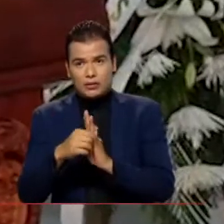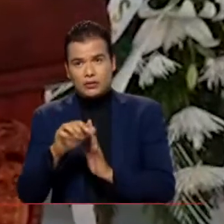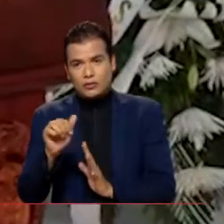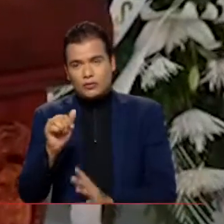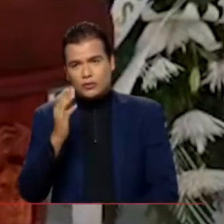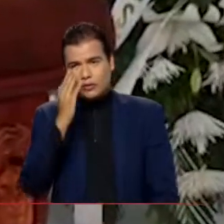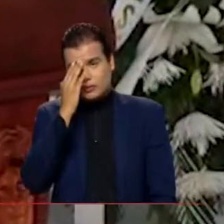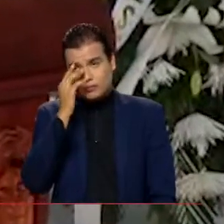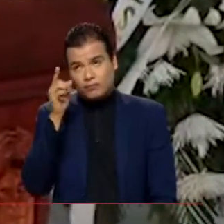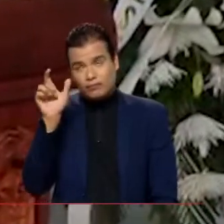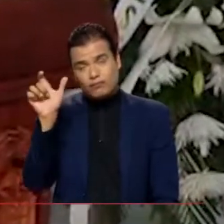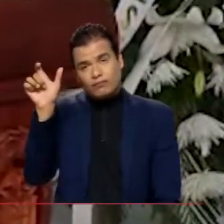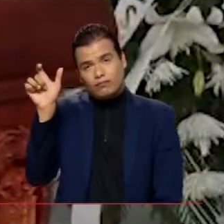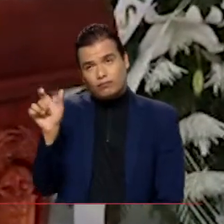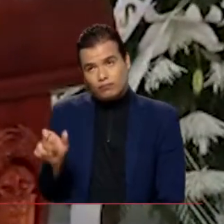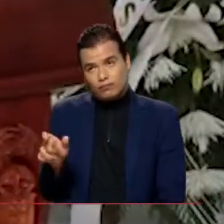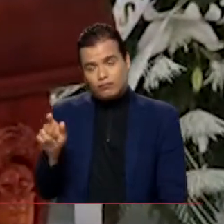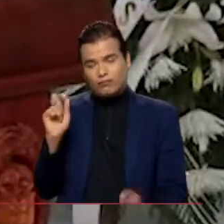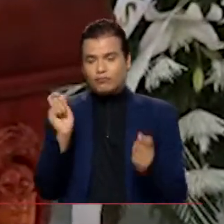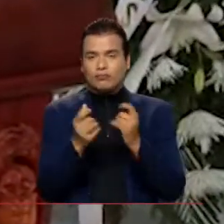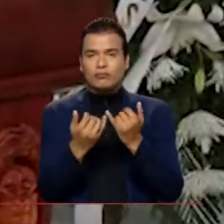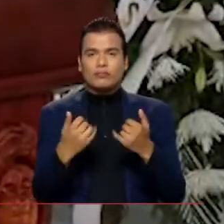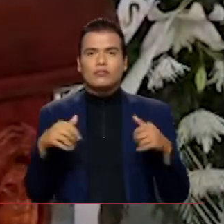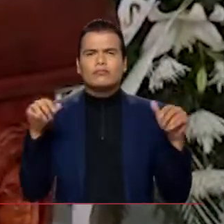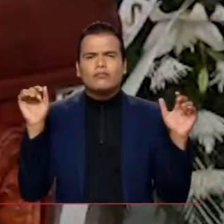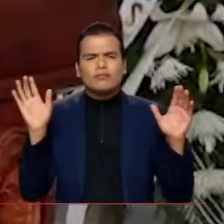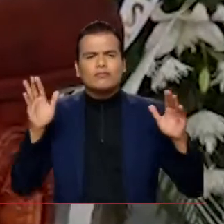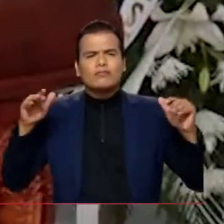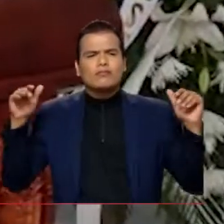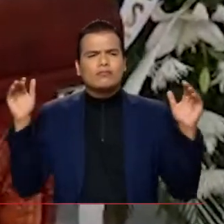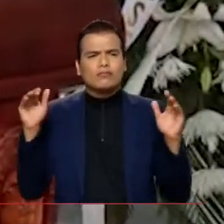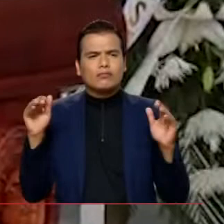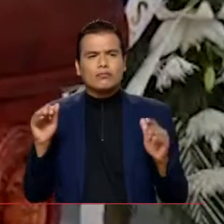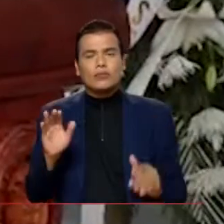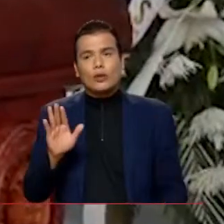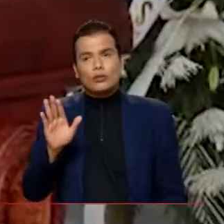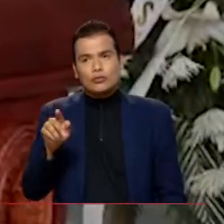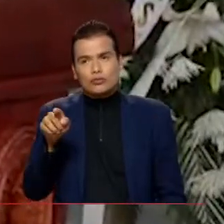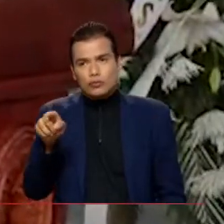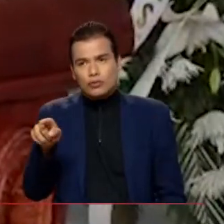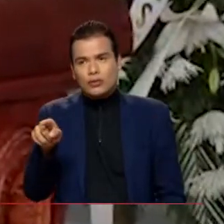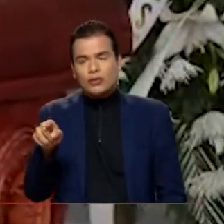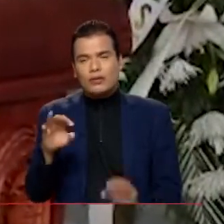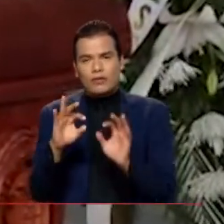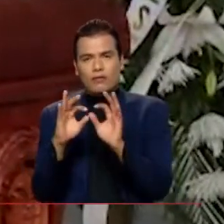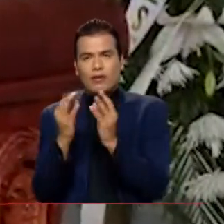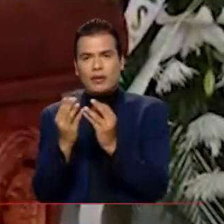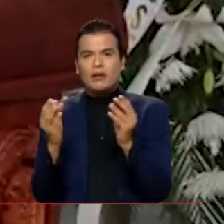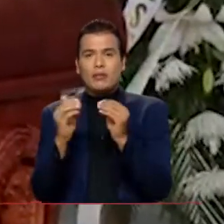tienen un ángel, y no solo para usted, sino para toda la estación